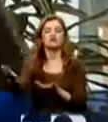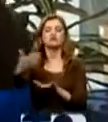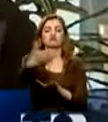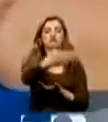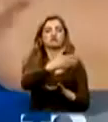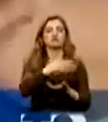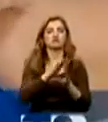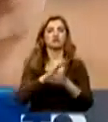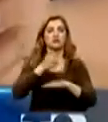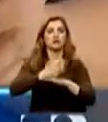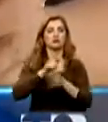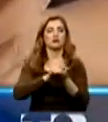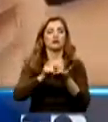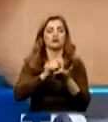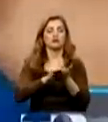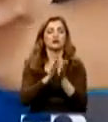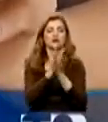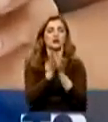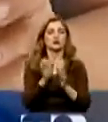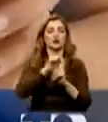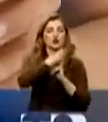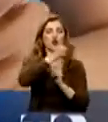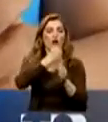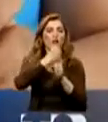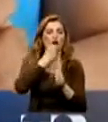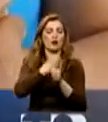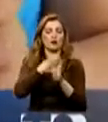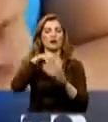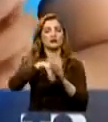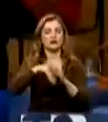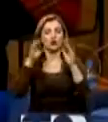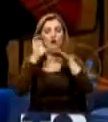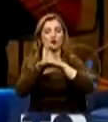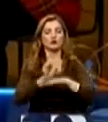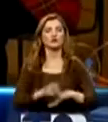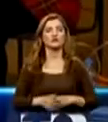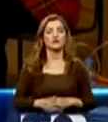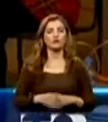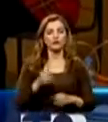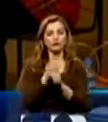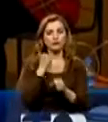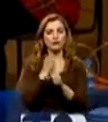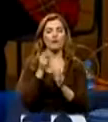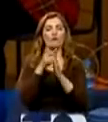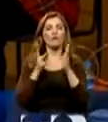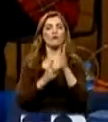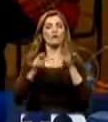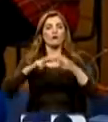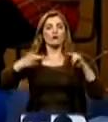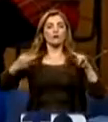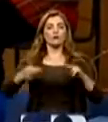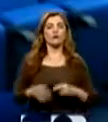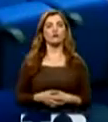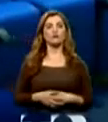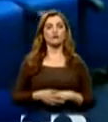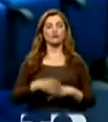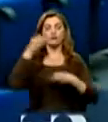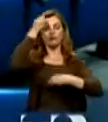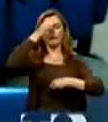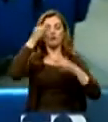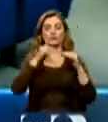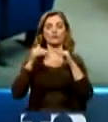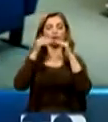este libro, denominado Situación del Trabajo Remunerado del Hogar en Ecuador, un trabajo del programa regional Igual Valor,